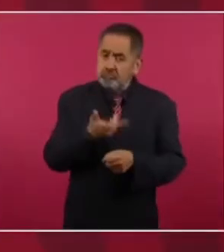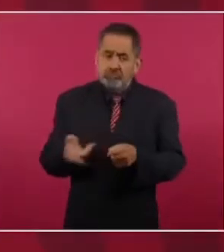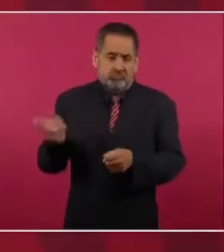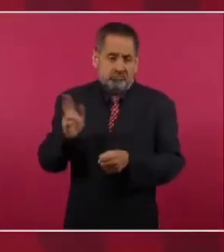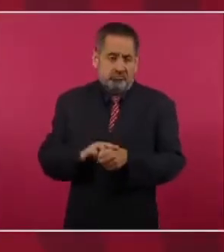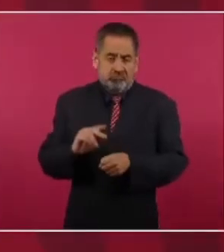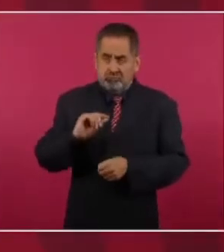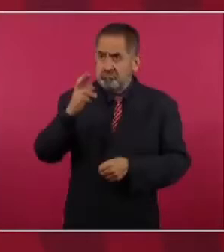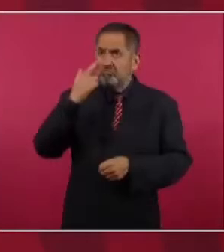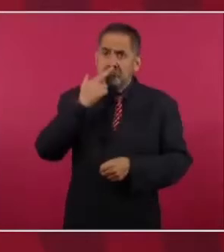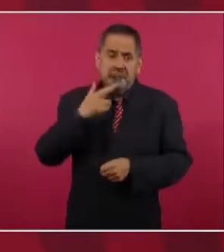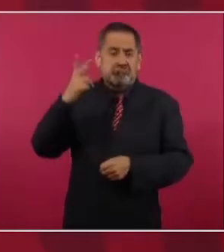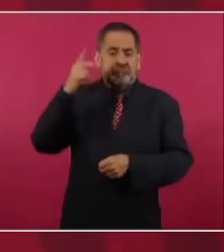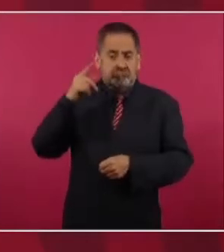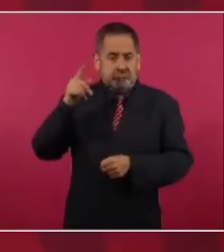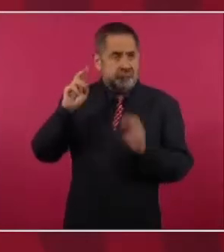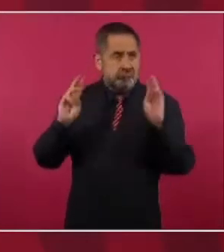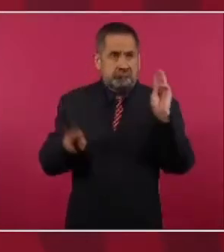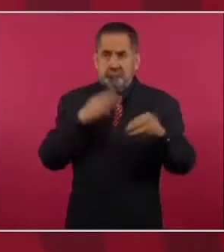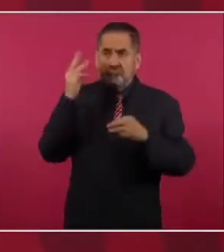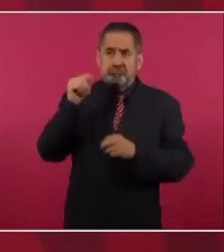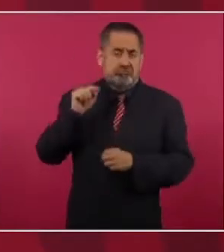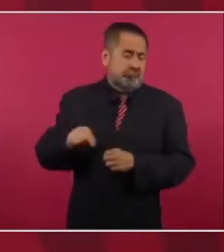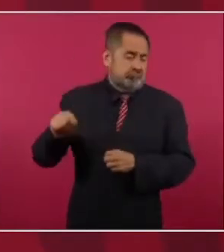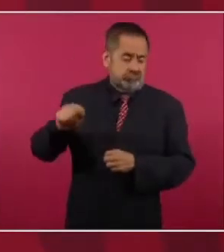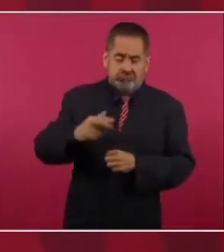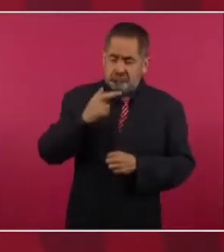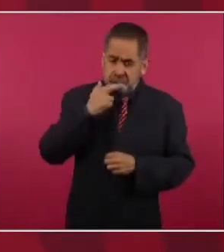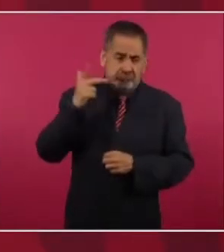los mejores del mundo,